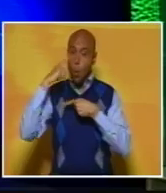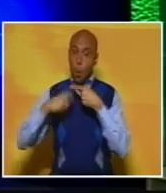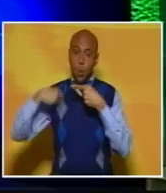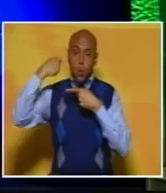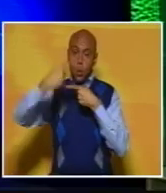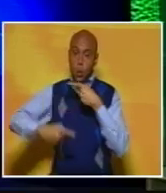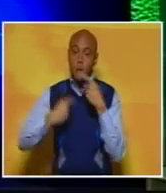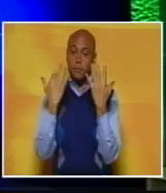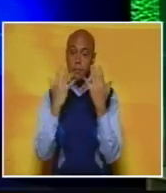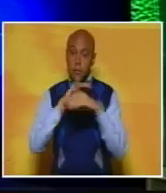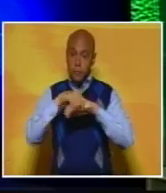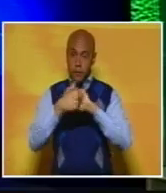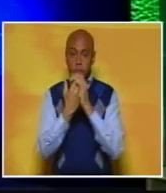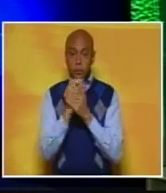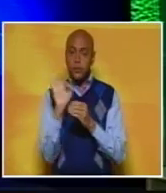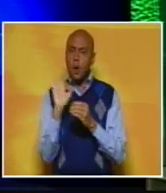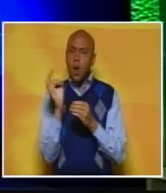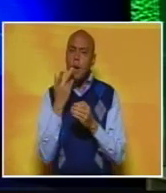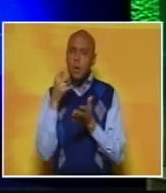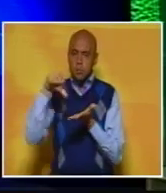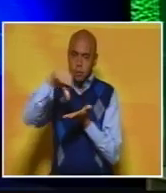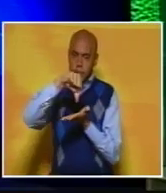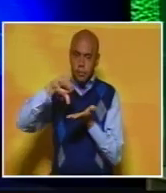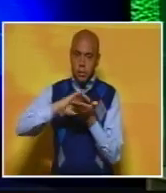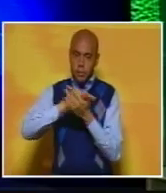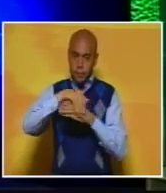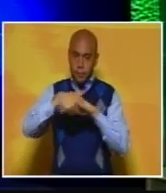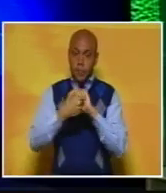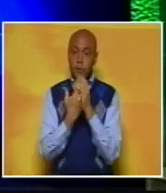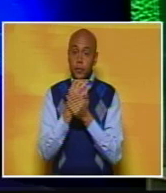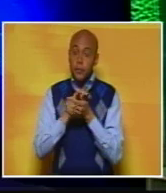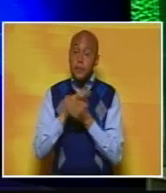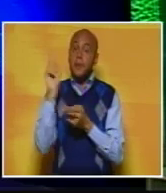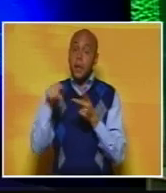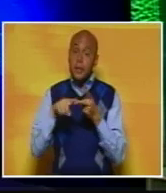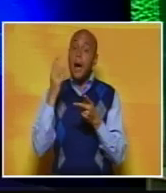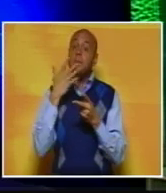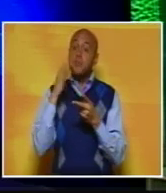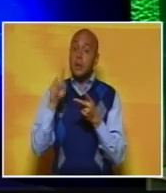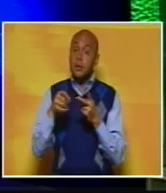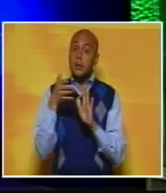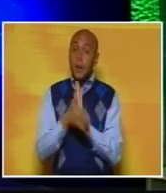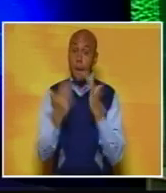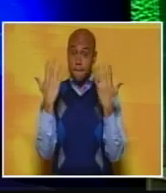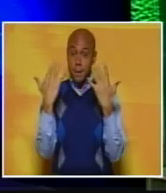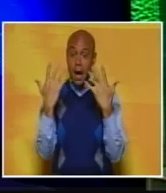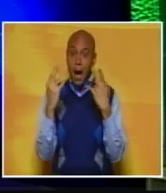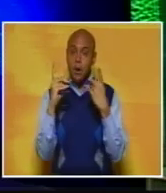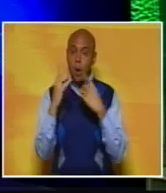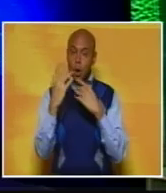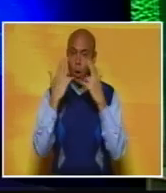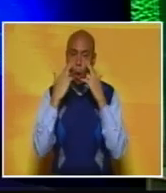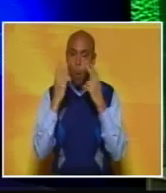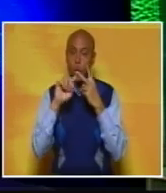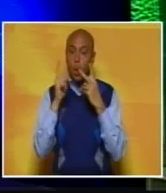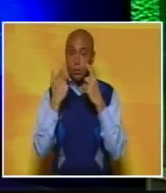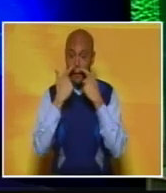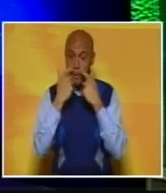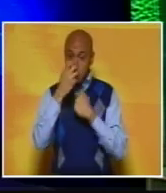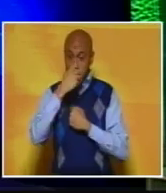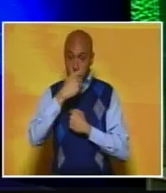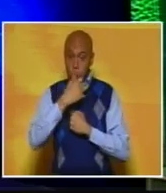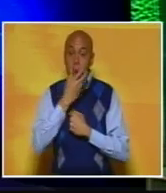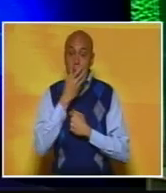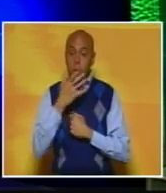frecuentemente con agua y jabón o con un desinfectante a base de alcohol. Eviten lo posible llevarse las manos a los ojos, a la nariz y a la